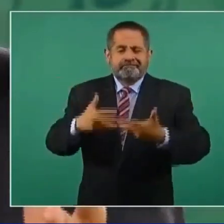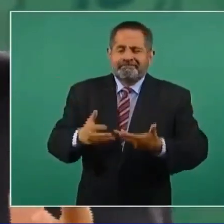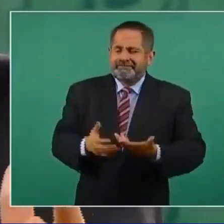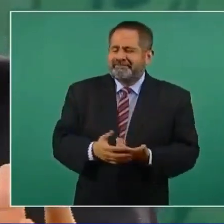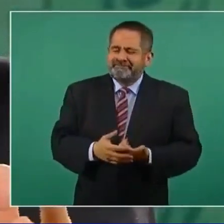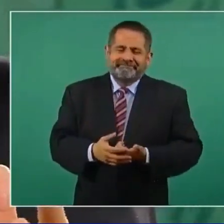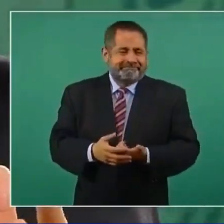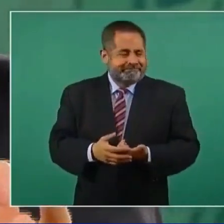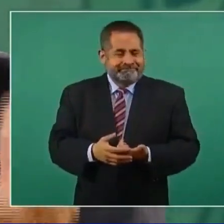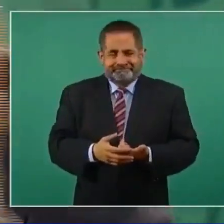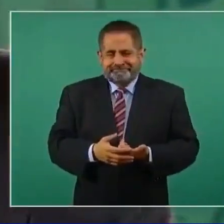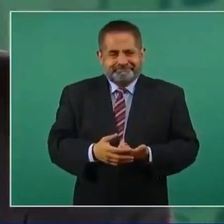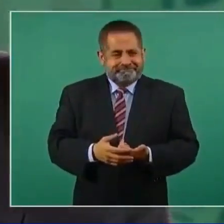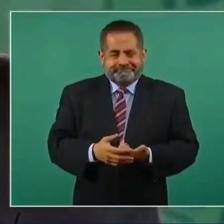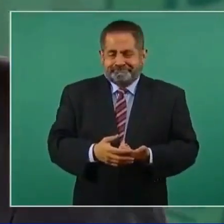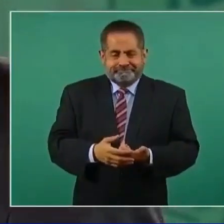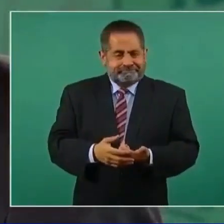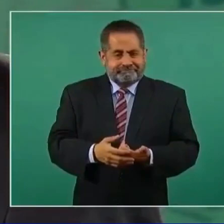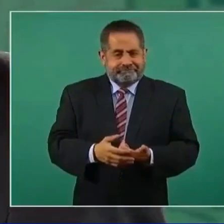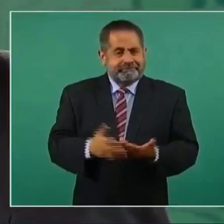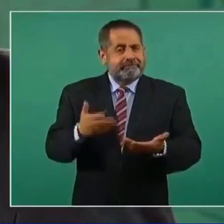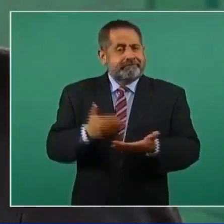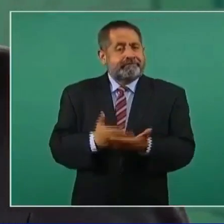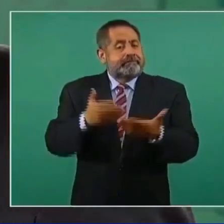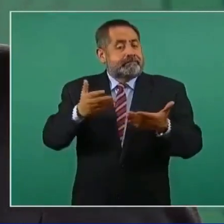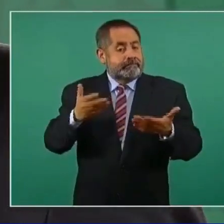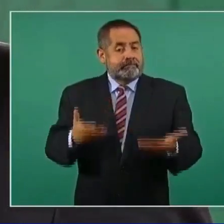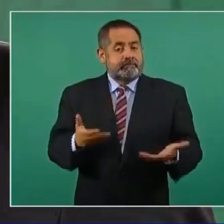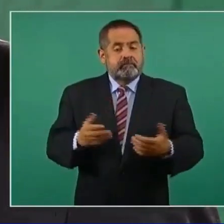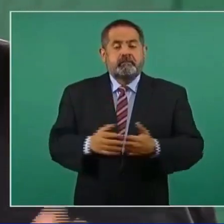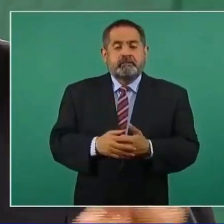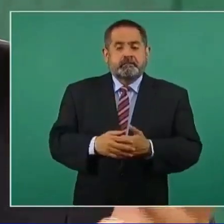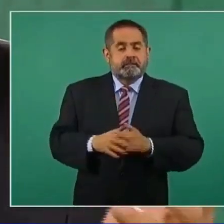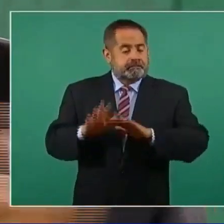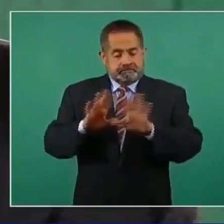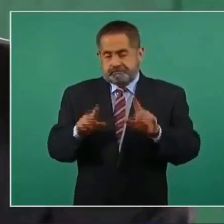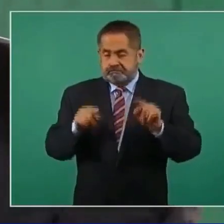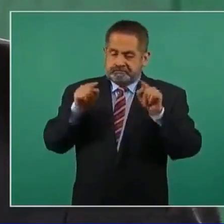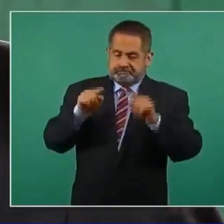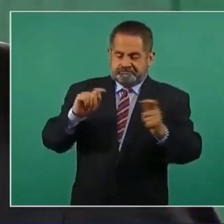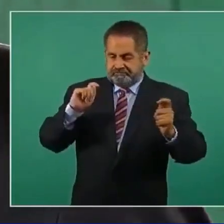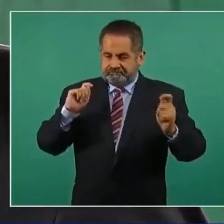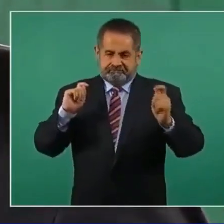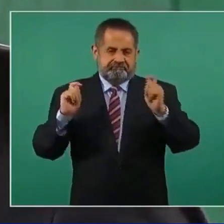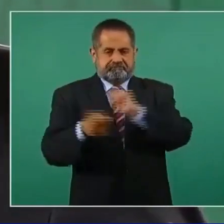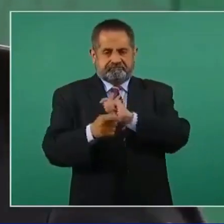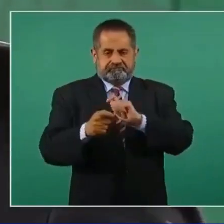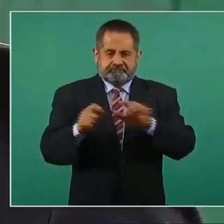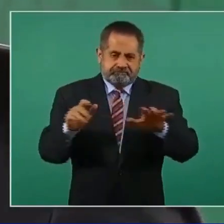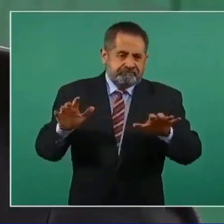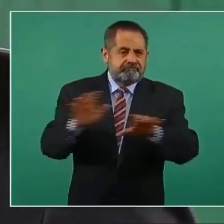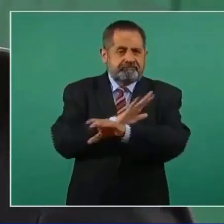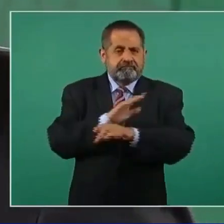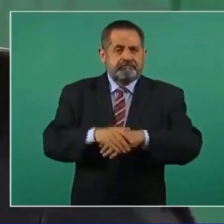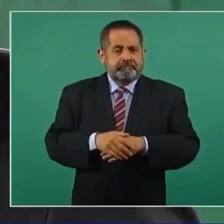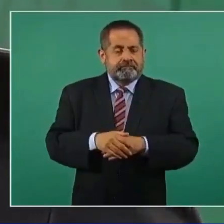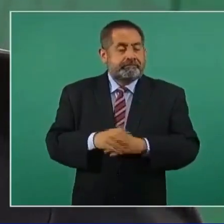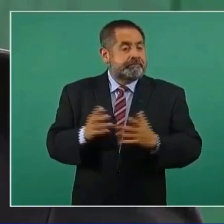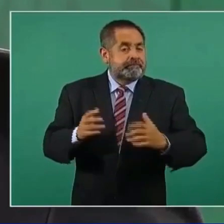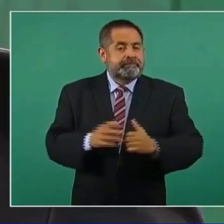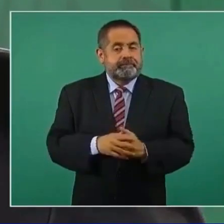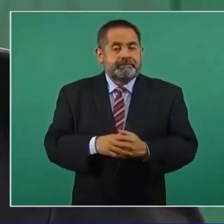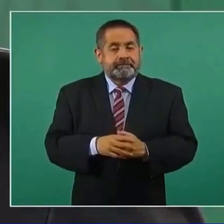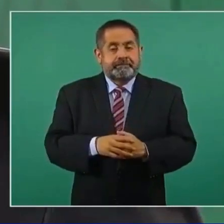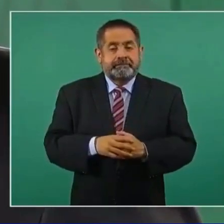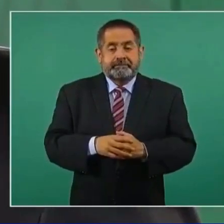Entonces, ahora se está llevando a cabo un cambio, dirían los